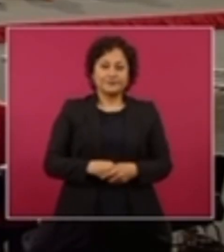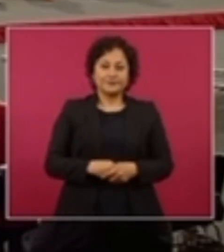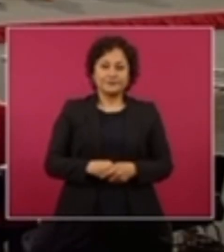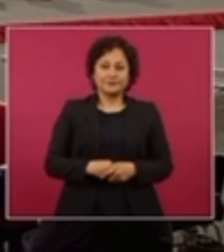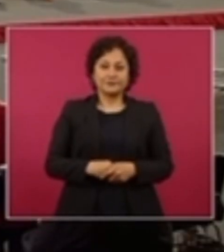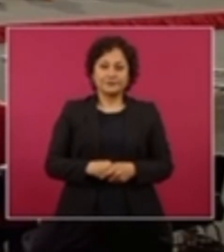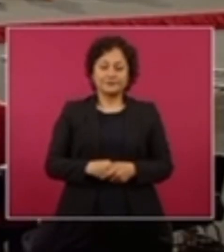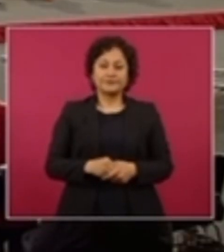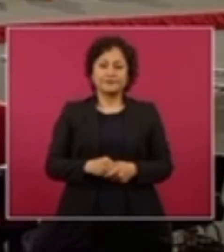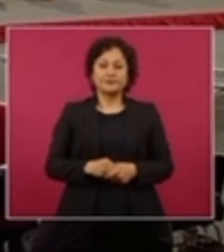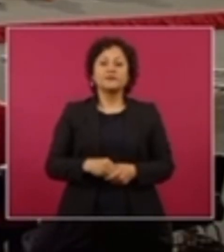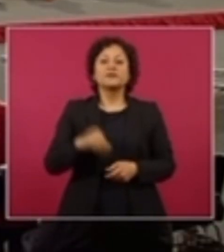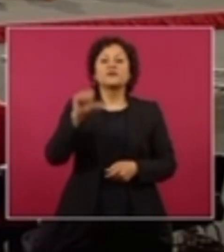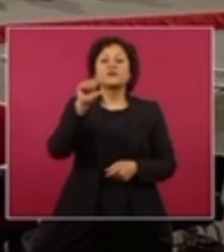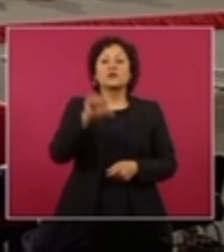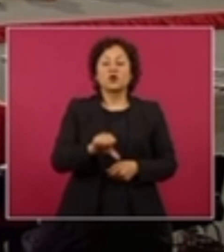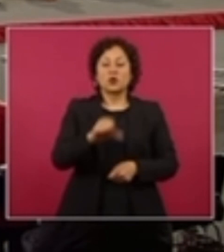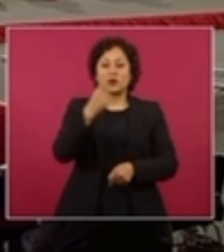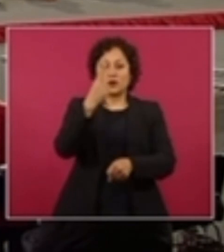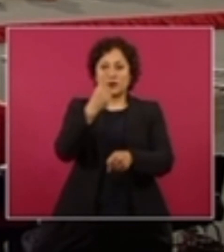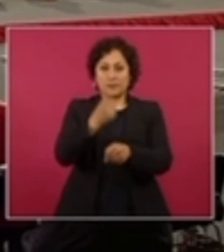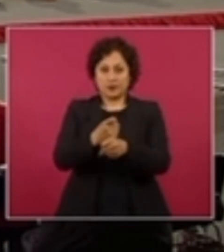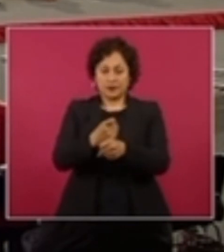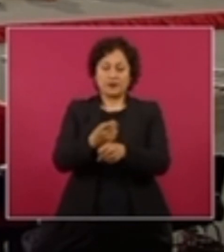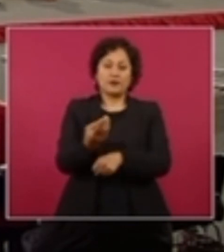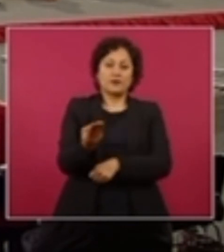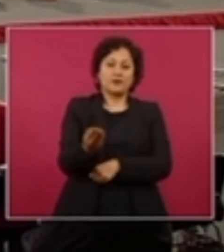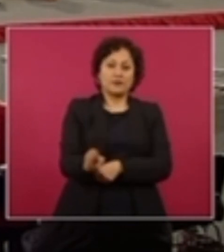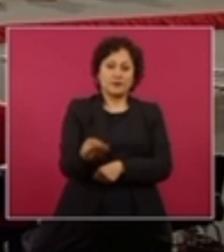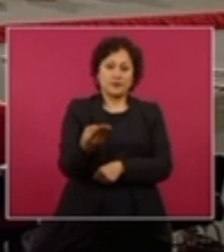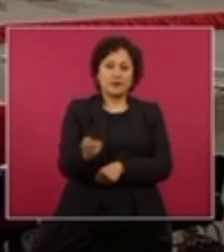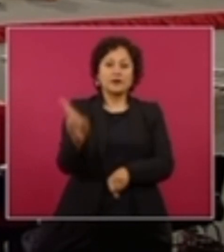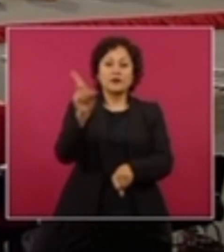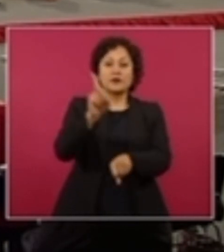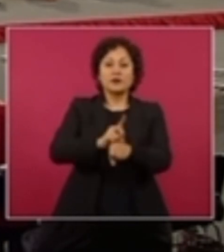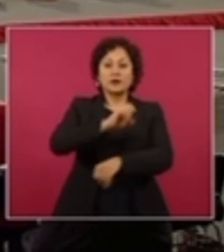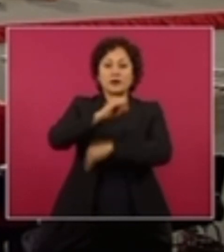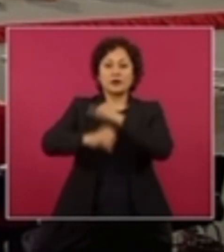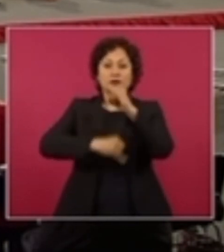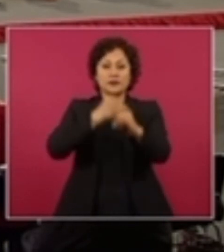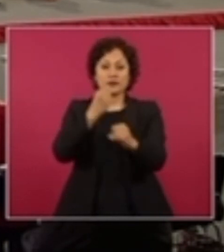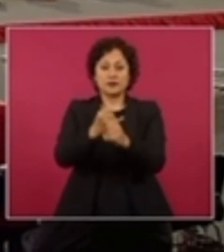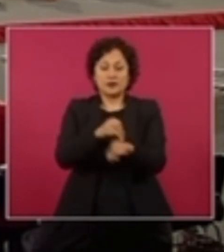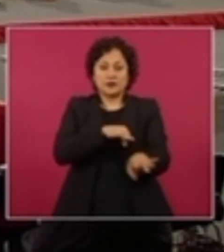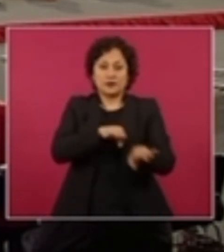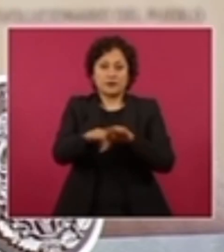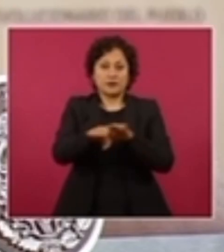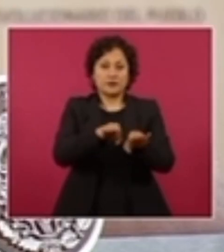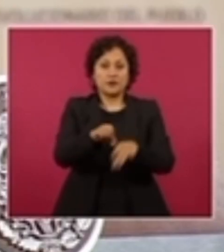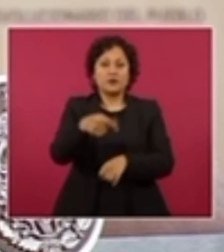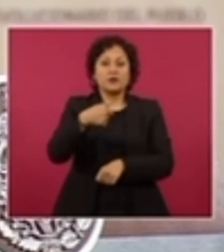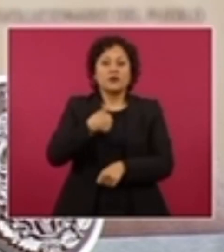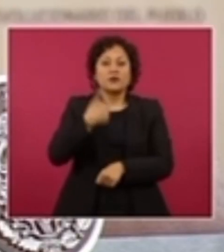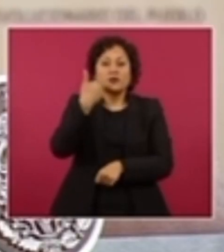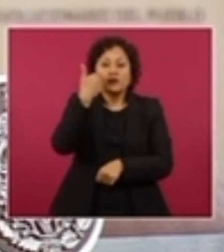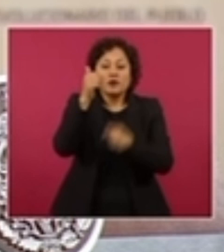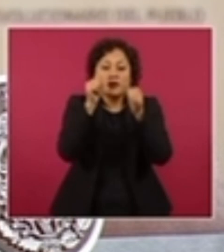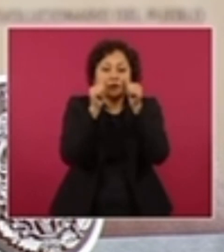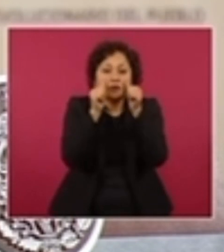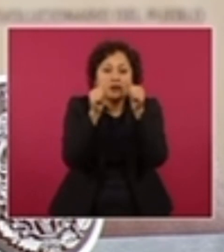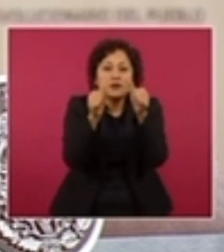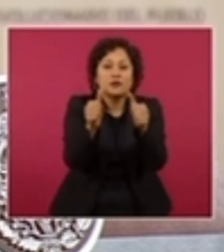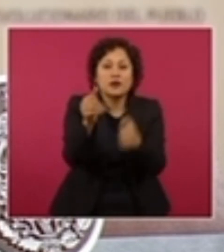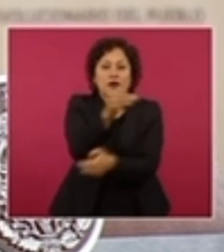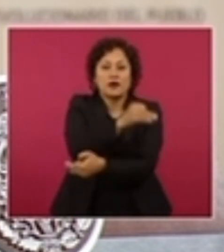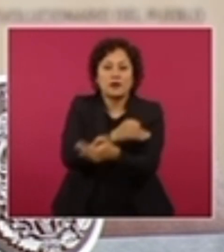Hoy, primero de mayo, Día Internacional del Trabajo, yo me quiero dedicar a todos aquellos paisanos, paisanas que